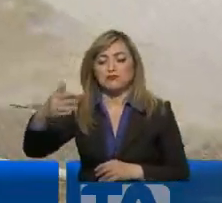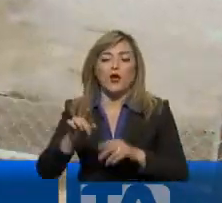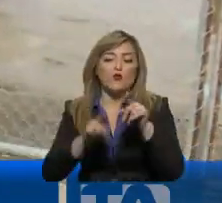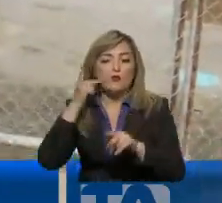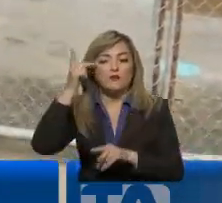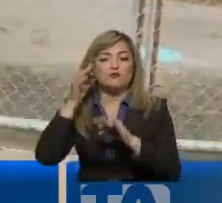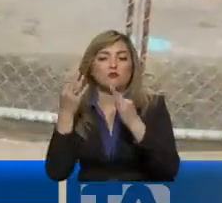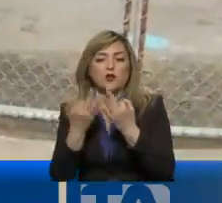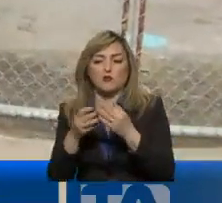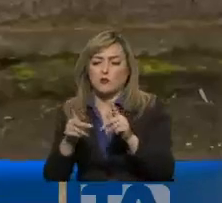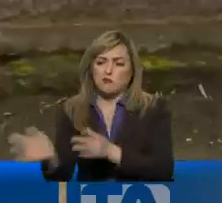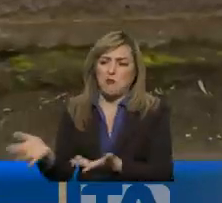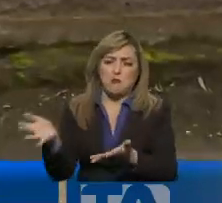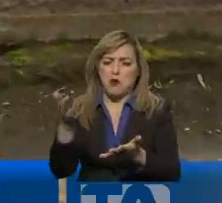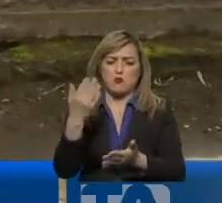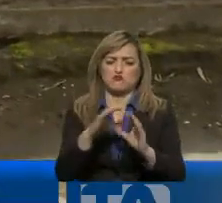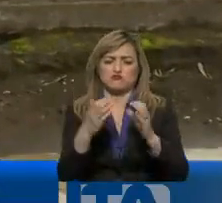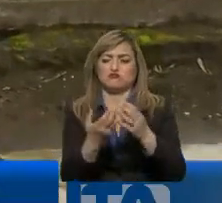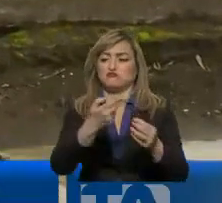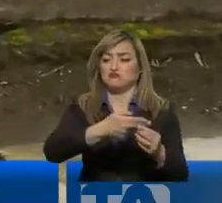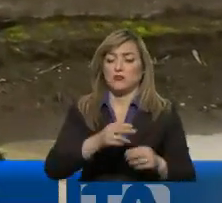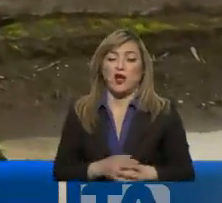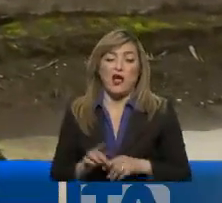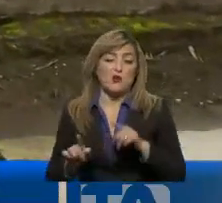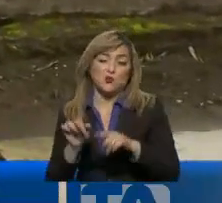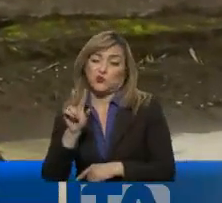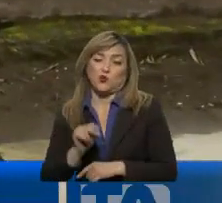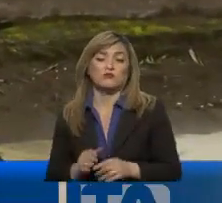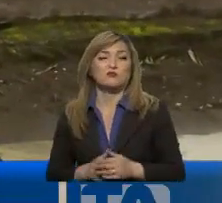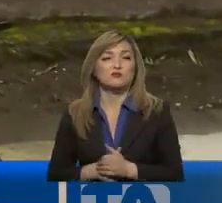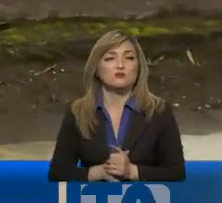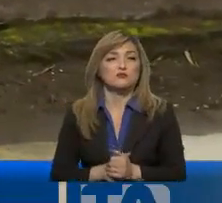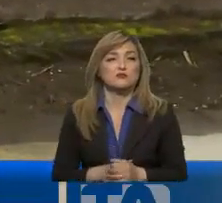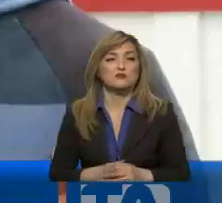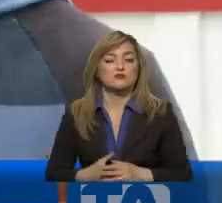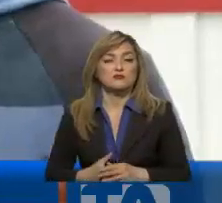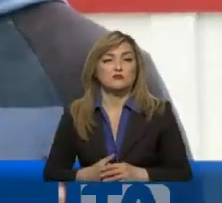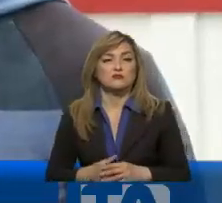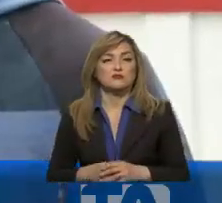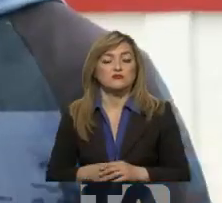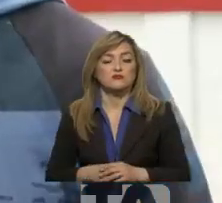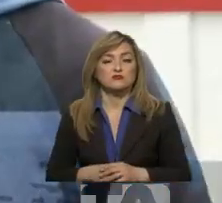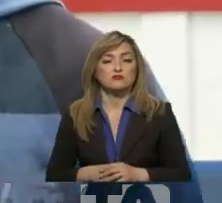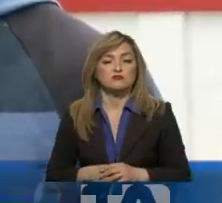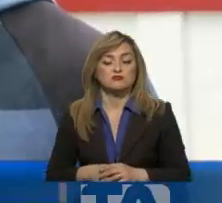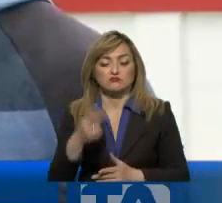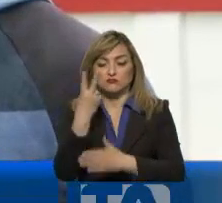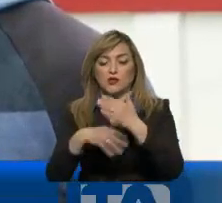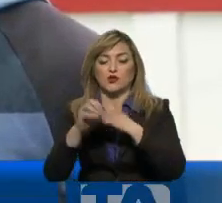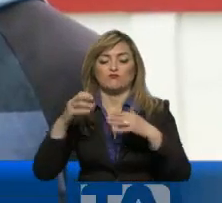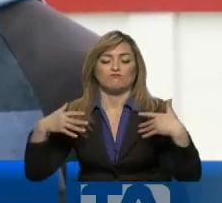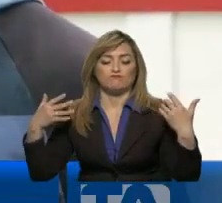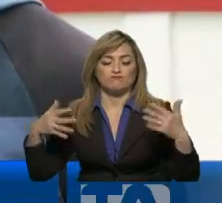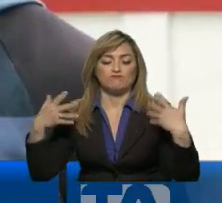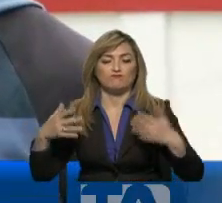clase en los planteles educativos rurales. Aseguran que sus pequeños son los más contentos. Está feliz, sí, va a